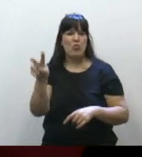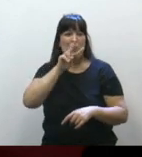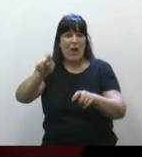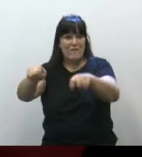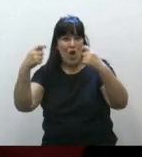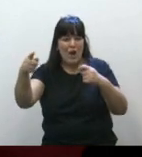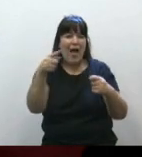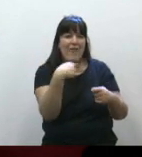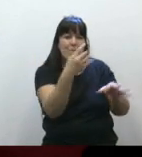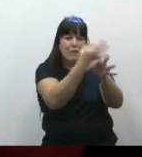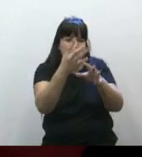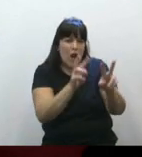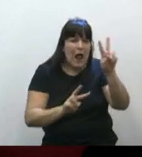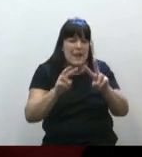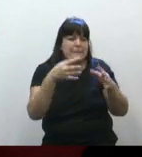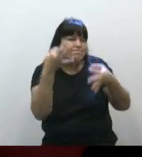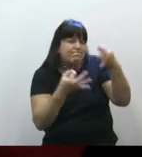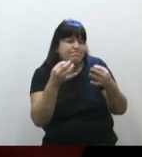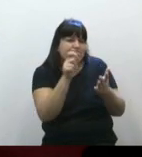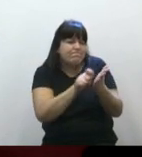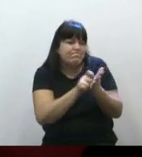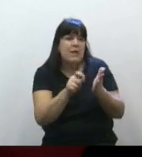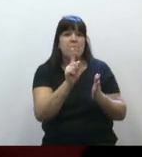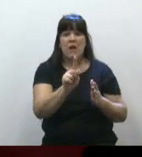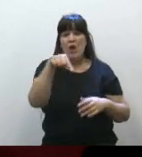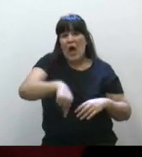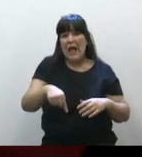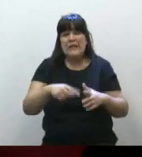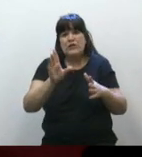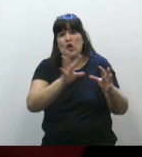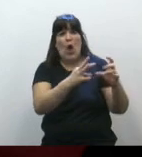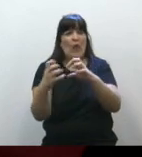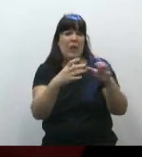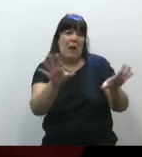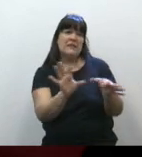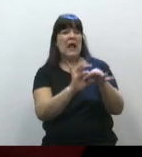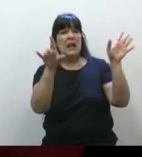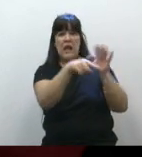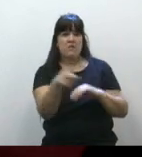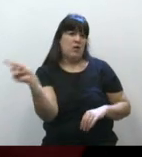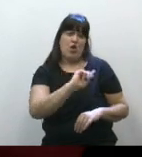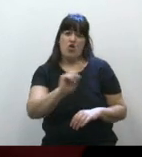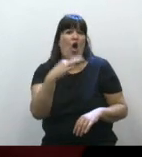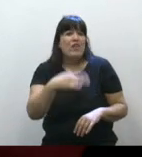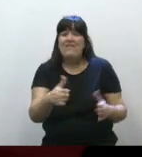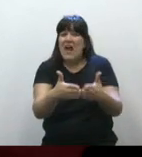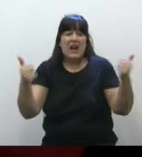el juez le dijo señores esto no es un debate libre de un equipo interdisciplinario hay que habilitar rápidamente los mecanismos